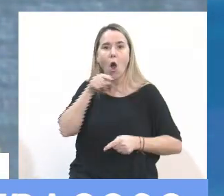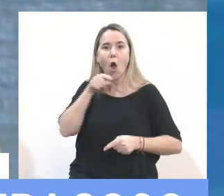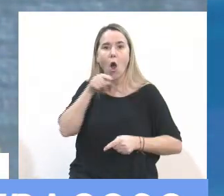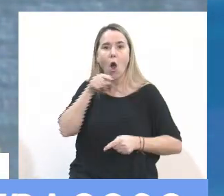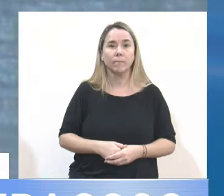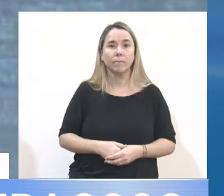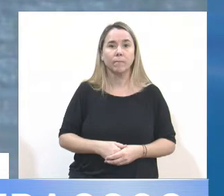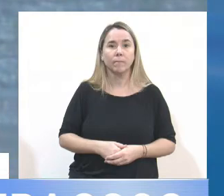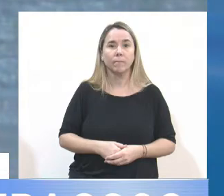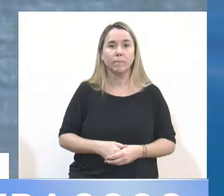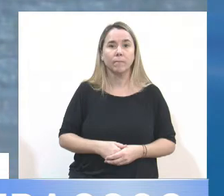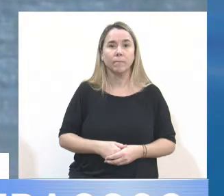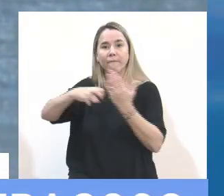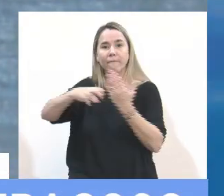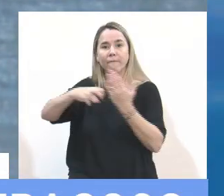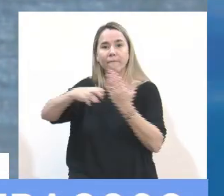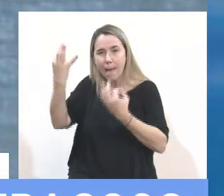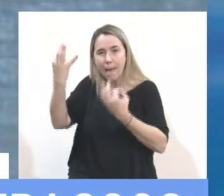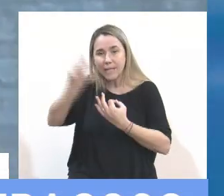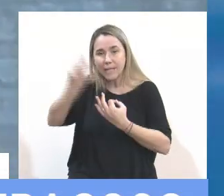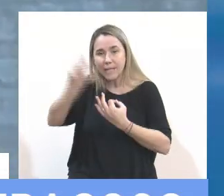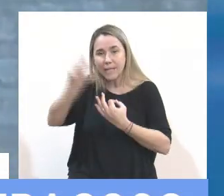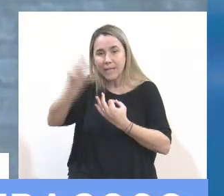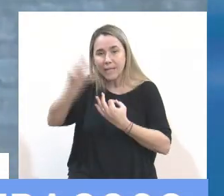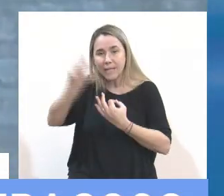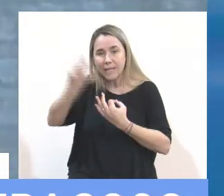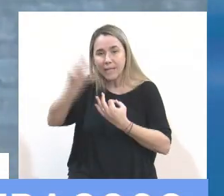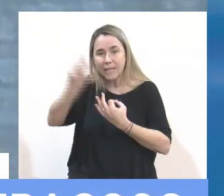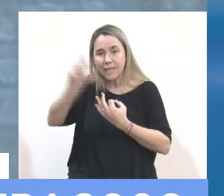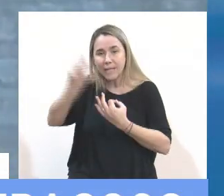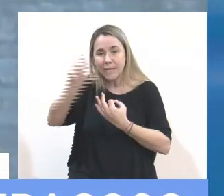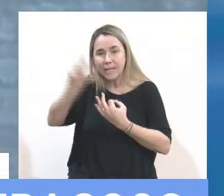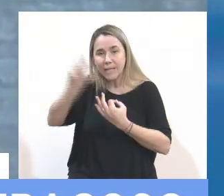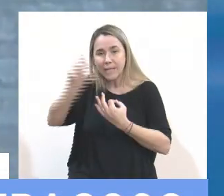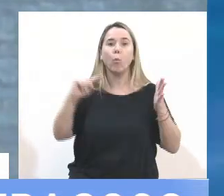La Unidad Fiscal Especializada en Delitos Informáticos de la Ciudad de Buenos Aires,